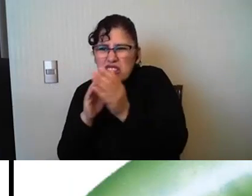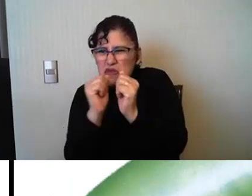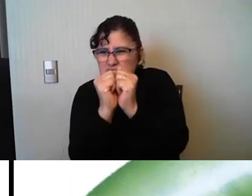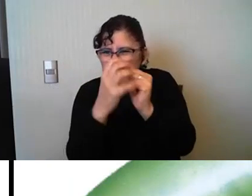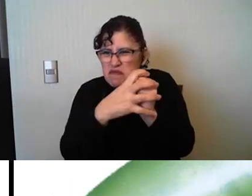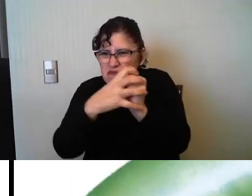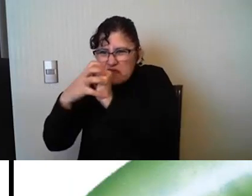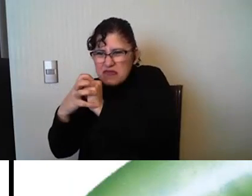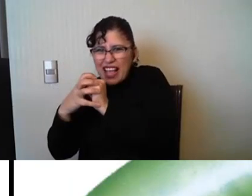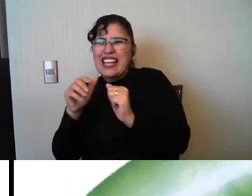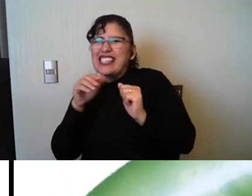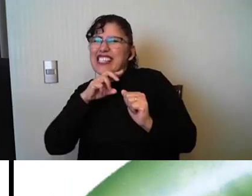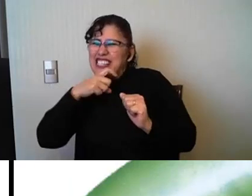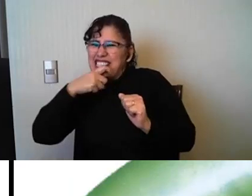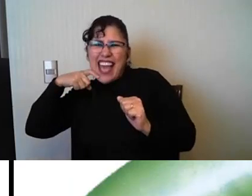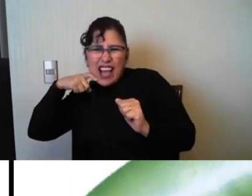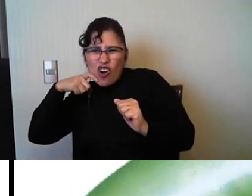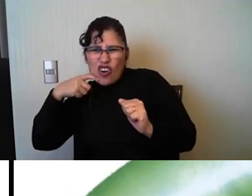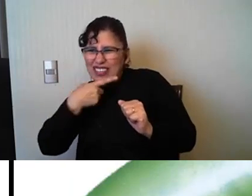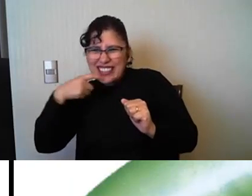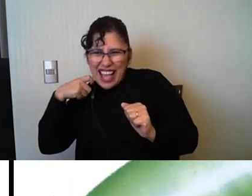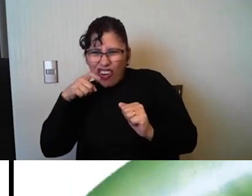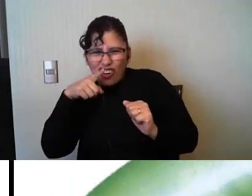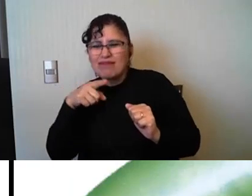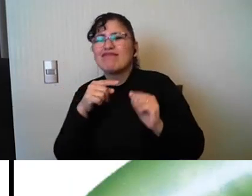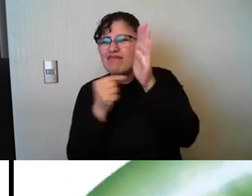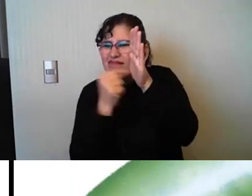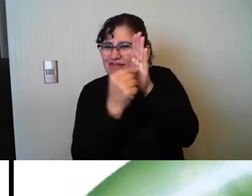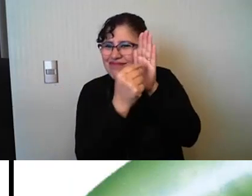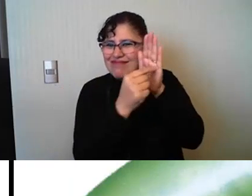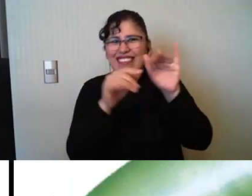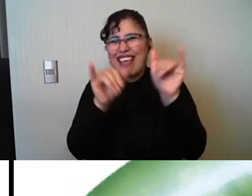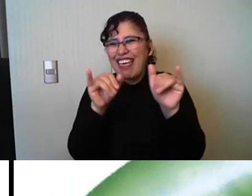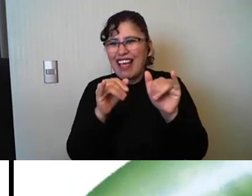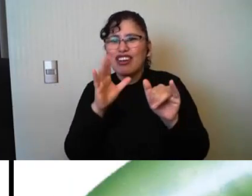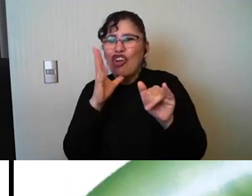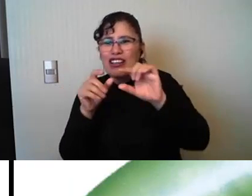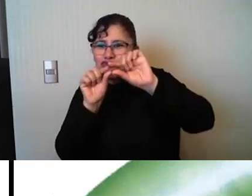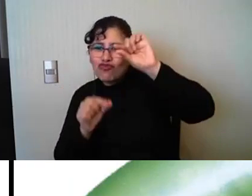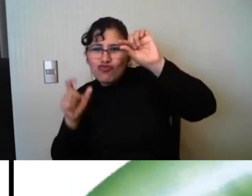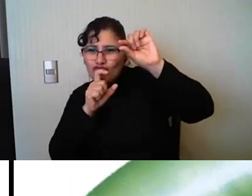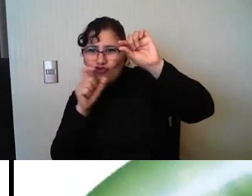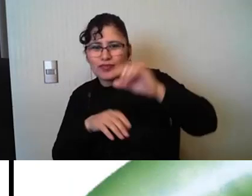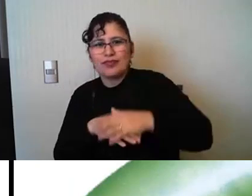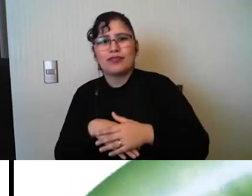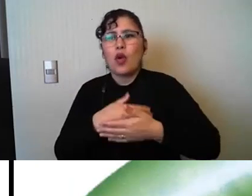Ustedes habían conocido, bueno, me imagino ambas, pero la sustancia perforada posterior o fosa